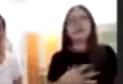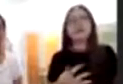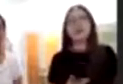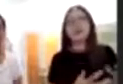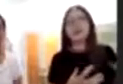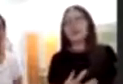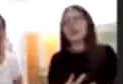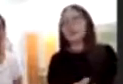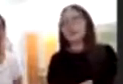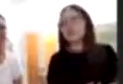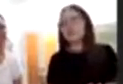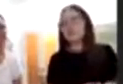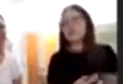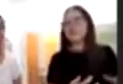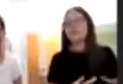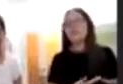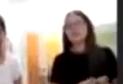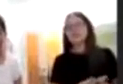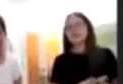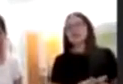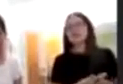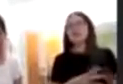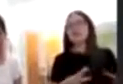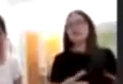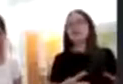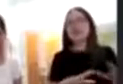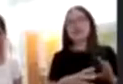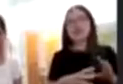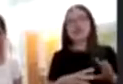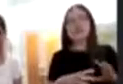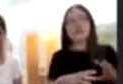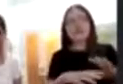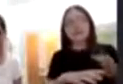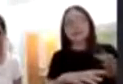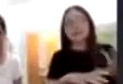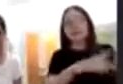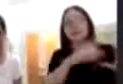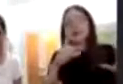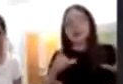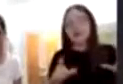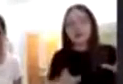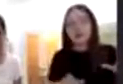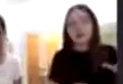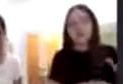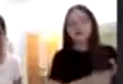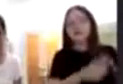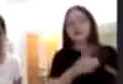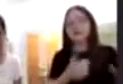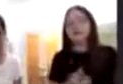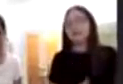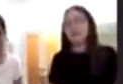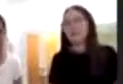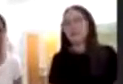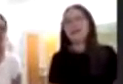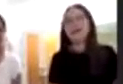muchas veces generando muchos desperdicios, disturbios que hacen que estos ciclos que la naturaleza